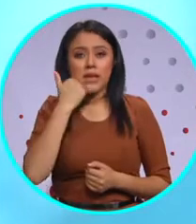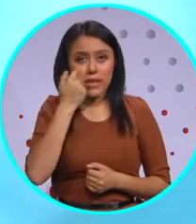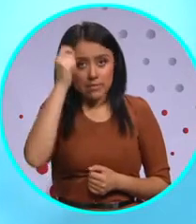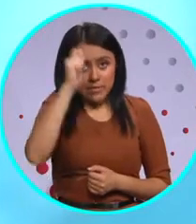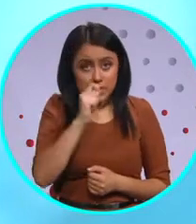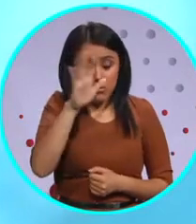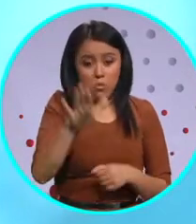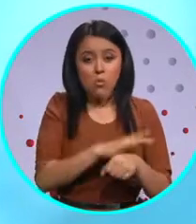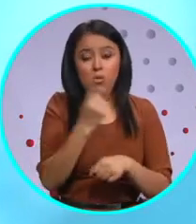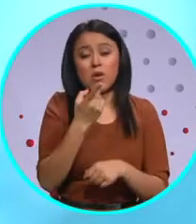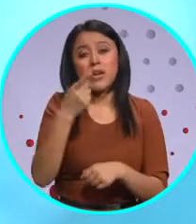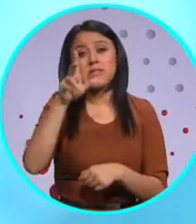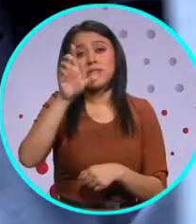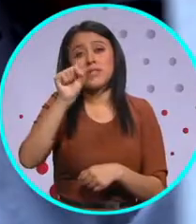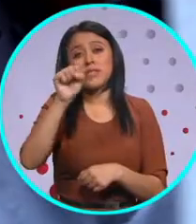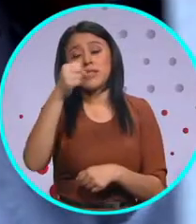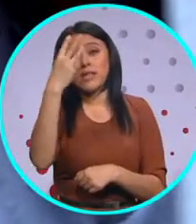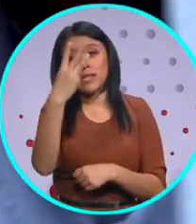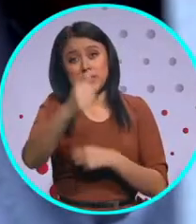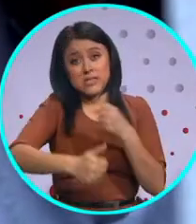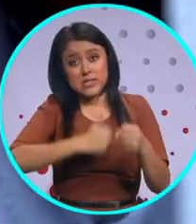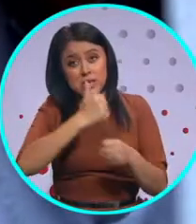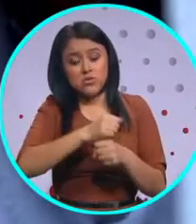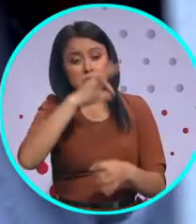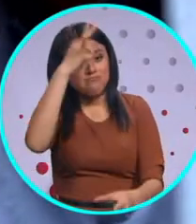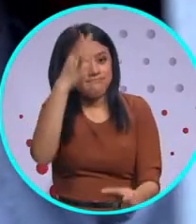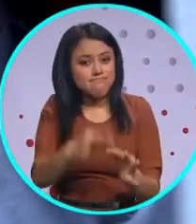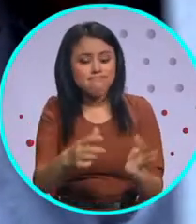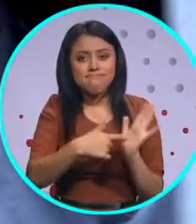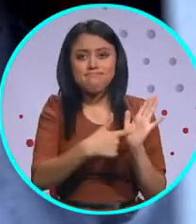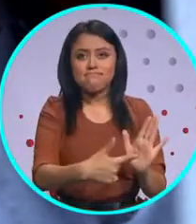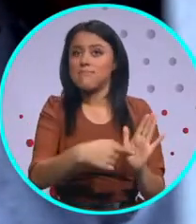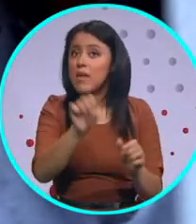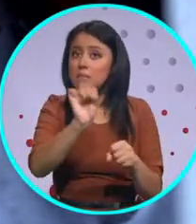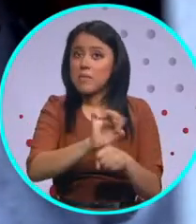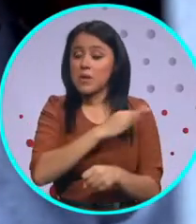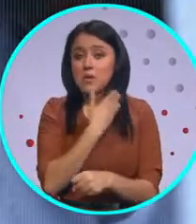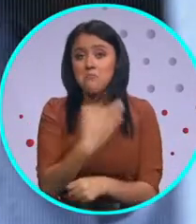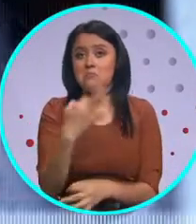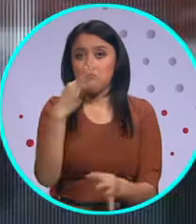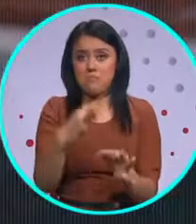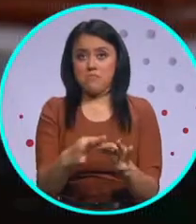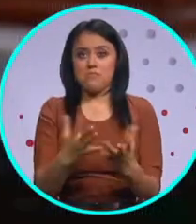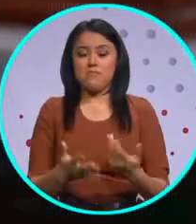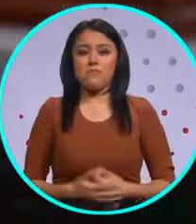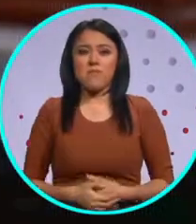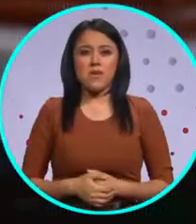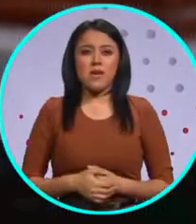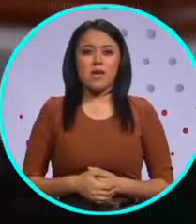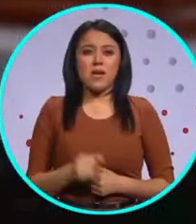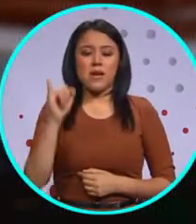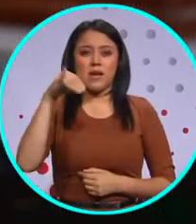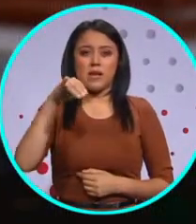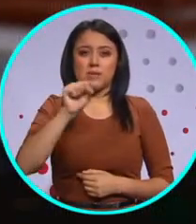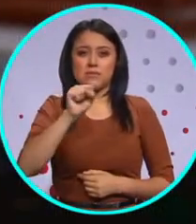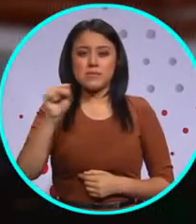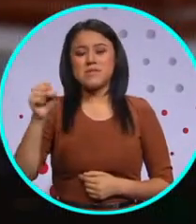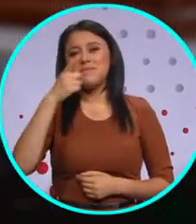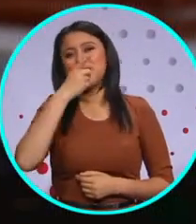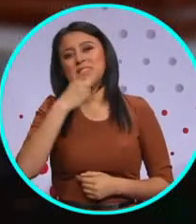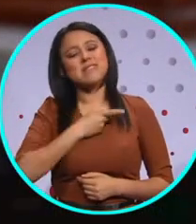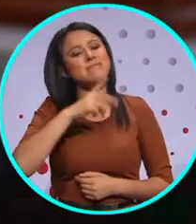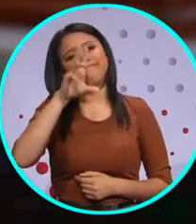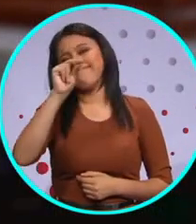pensión a pesar de que tiene 63 años de edad y cumple con las semanas cotizadas necesarias el seguro social me informa que no que